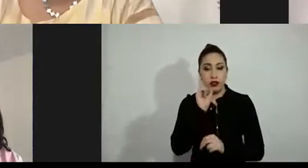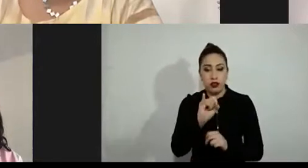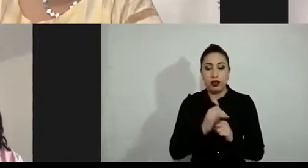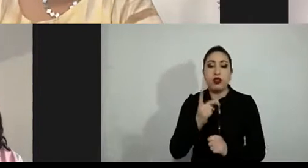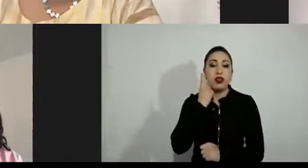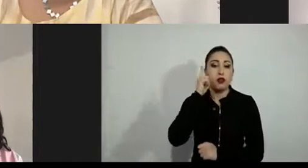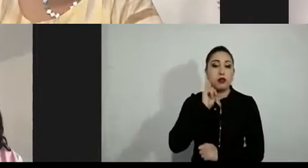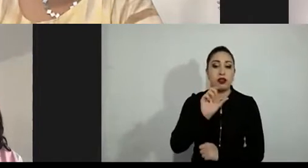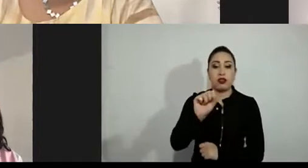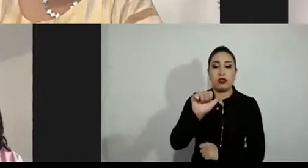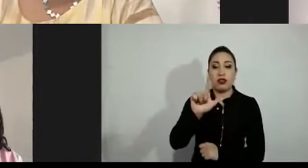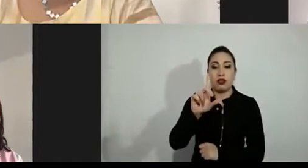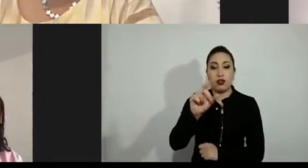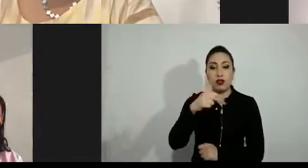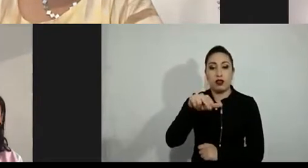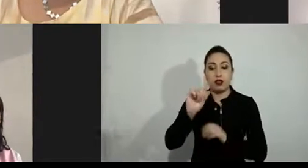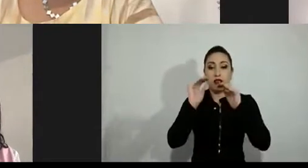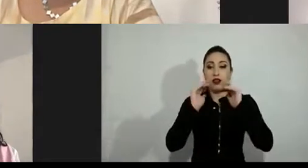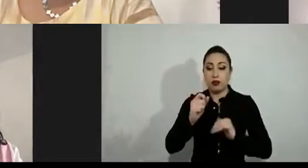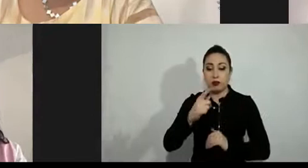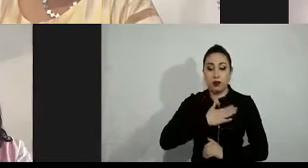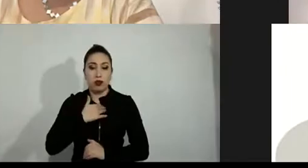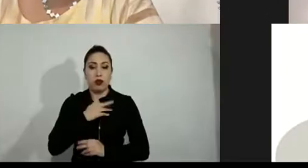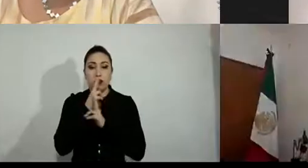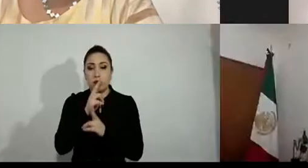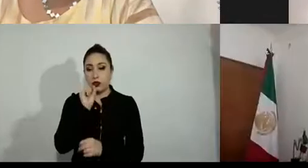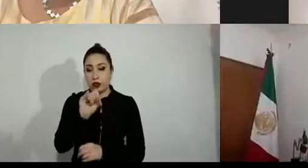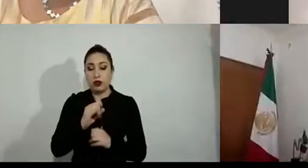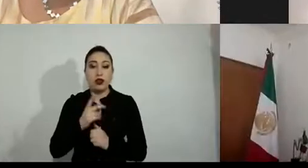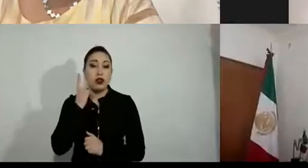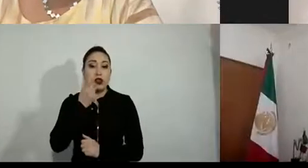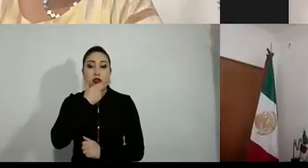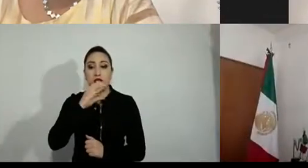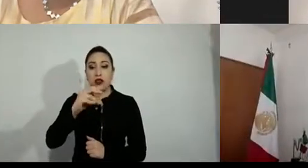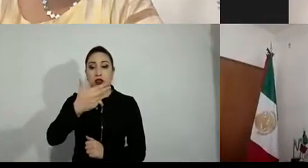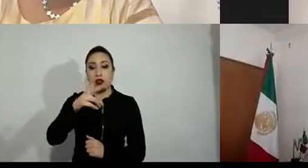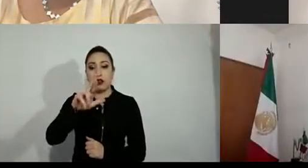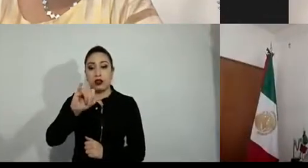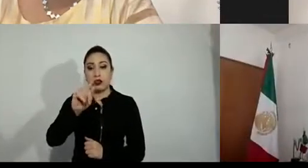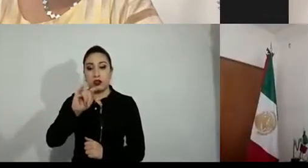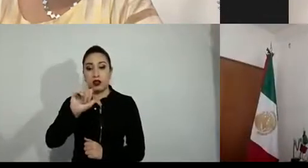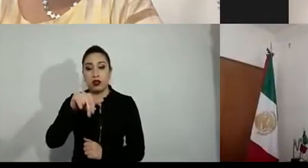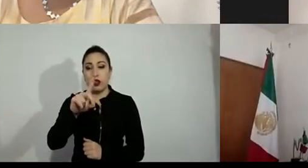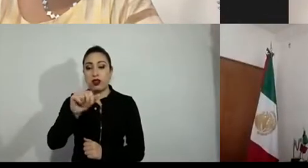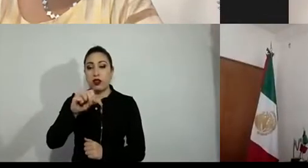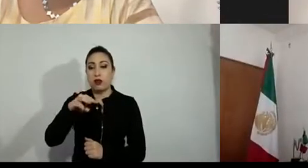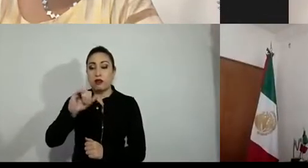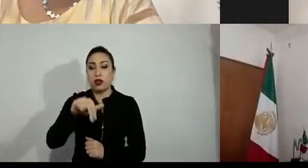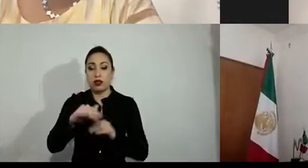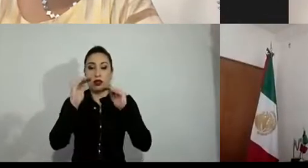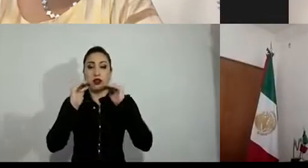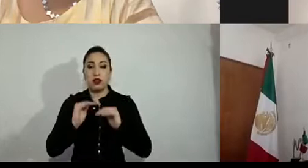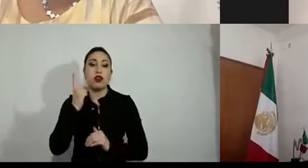Saldaña Hernández La de La Voz, a favor Cristian Damián Von Reik, de La Isla Evelyn Parra